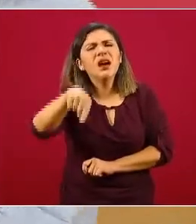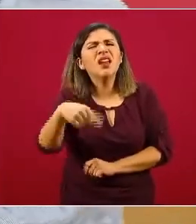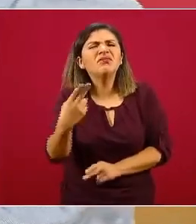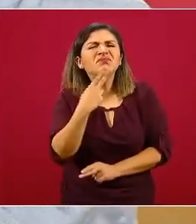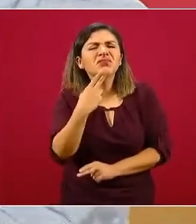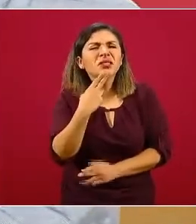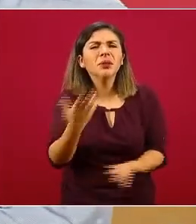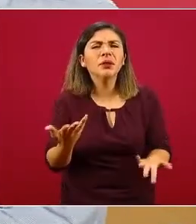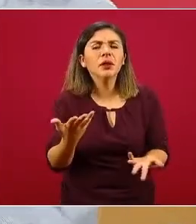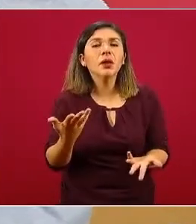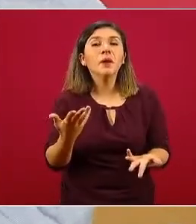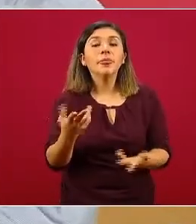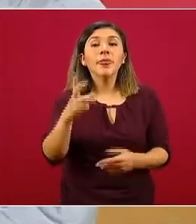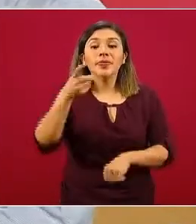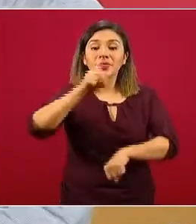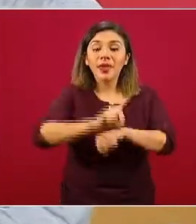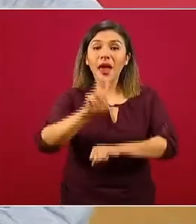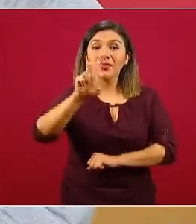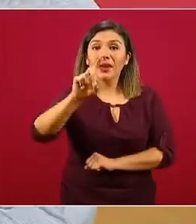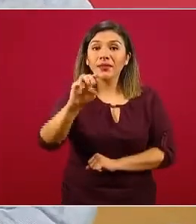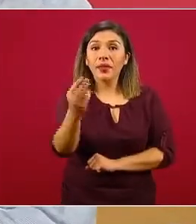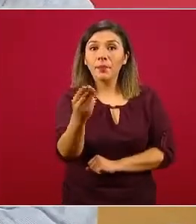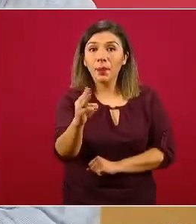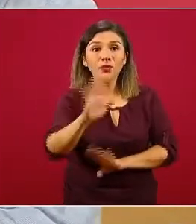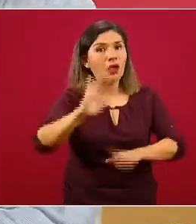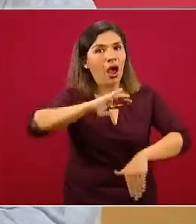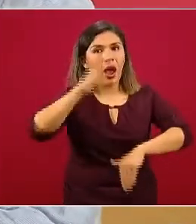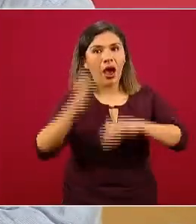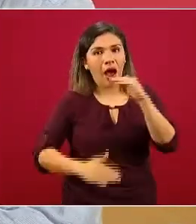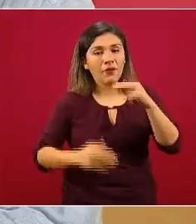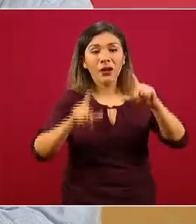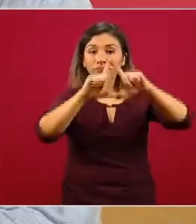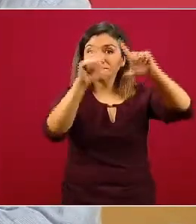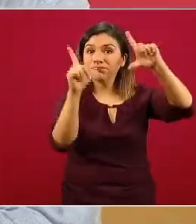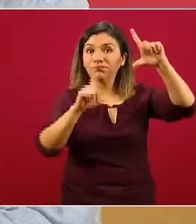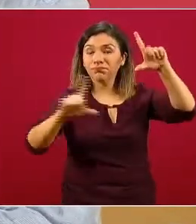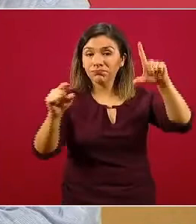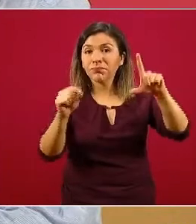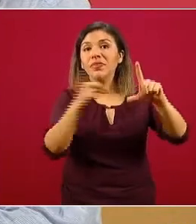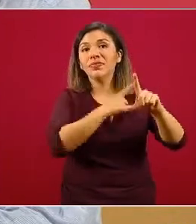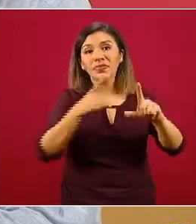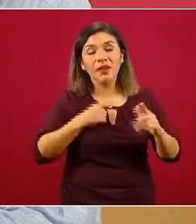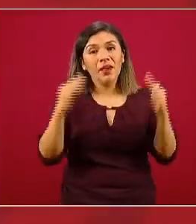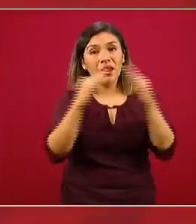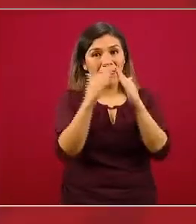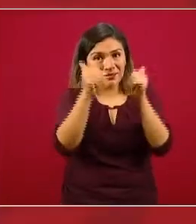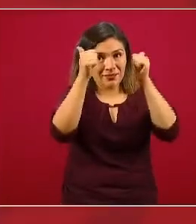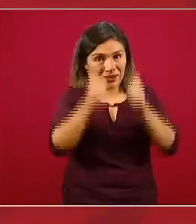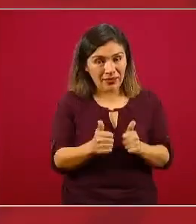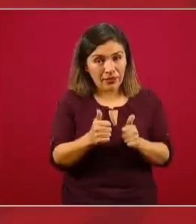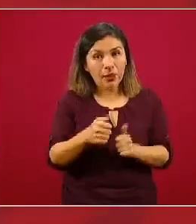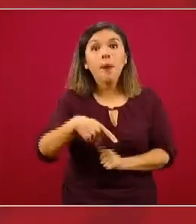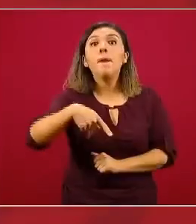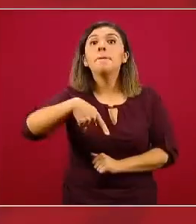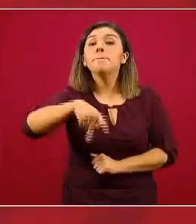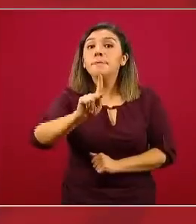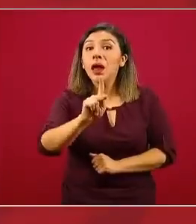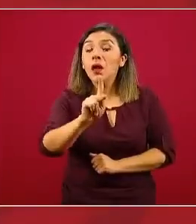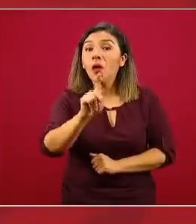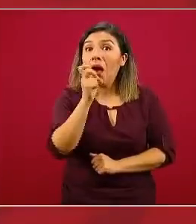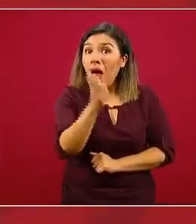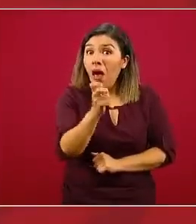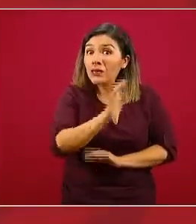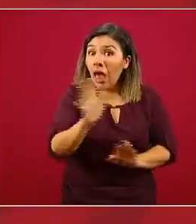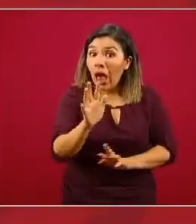que el 30 de mayo terminará la Jornada Nacional de Sana Distancia, pero eso no quiere decir